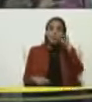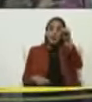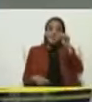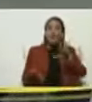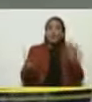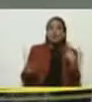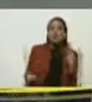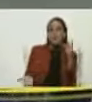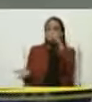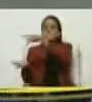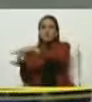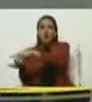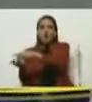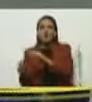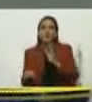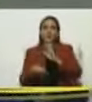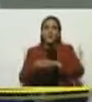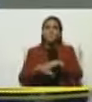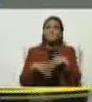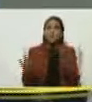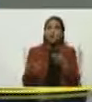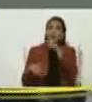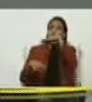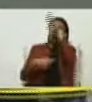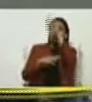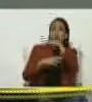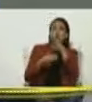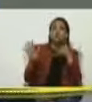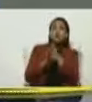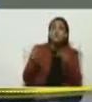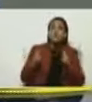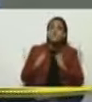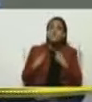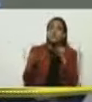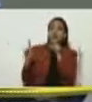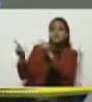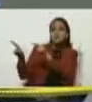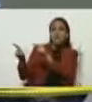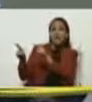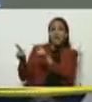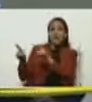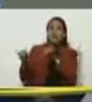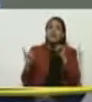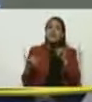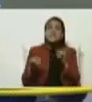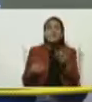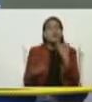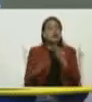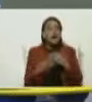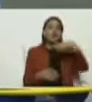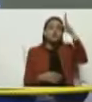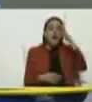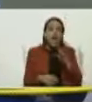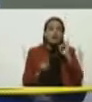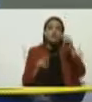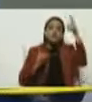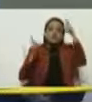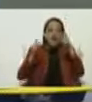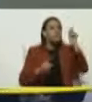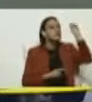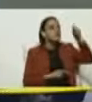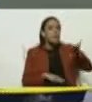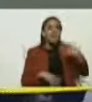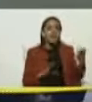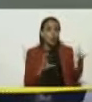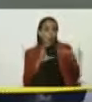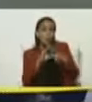entro, porque las pinceladas son de su vida. Y ahí, afortunadamente, gracias a Dios y a Chávez también, que nos